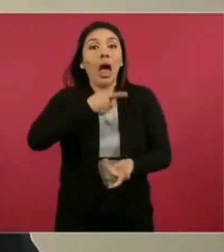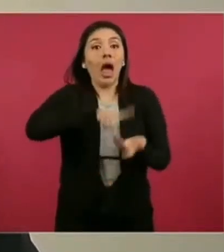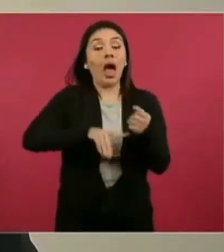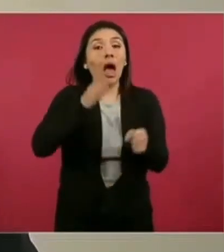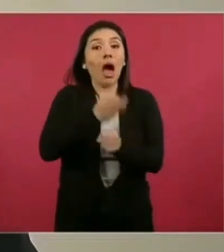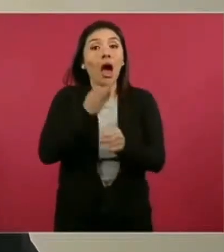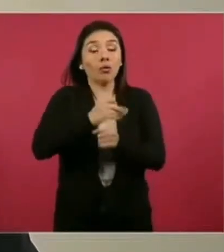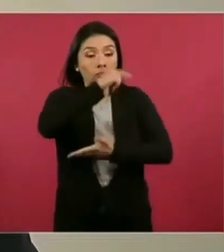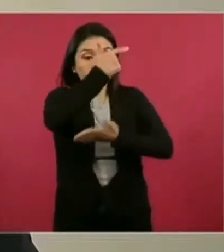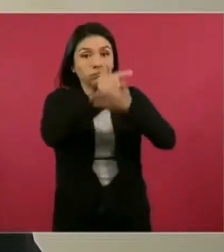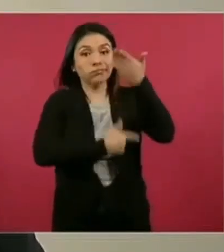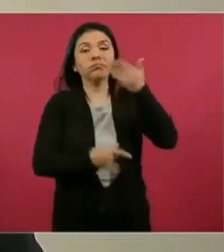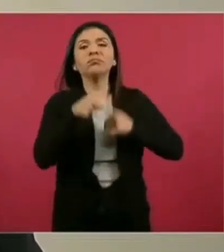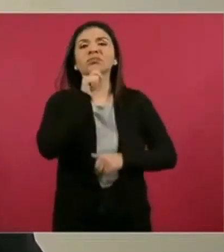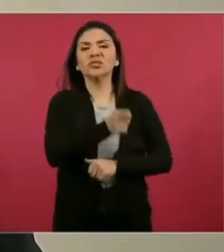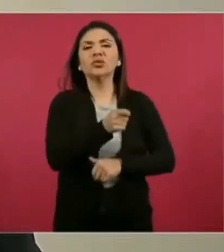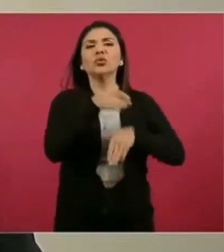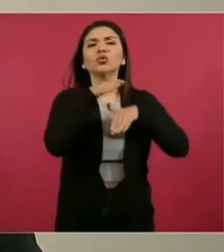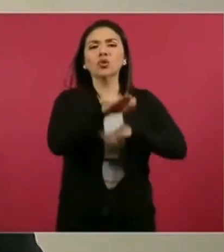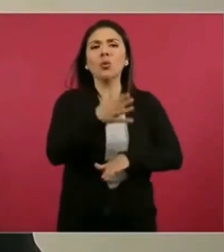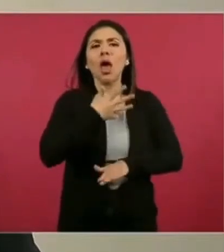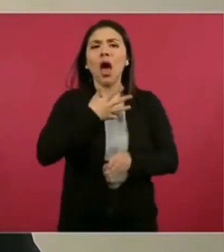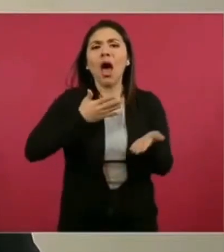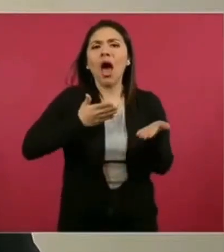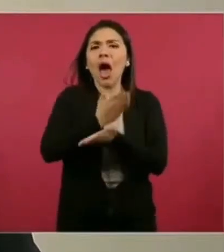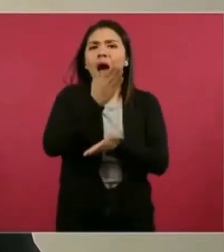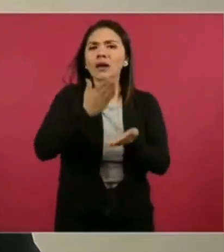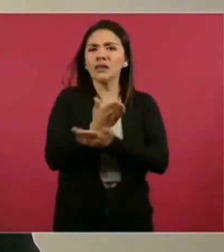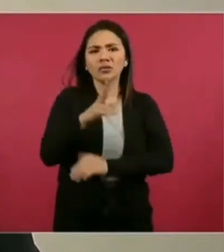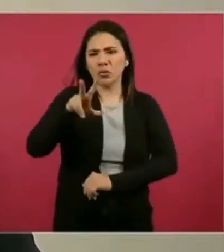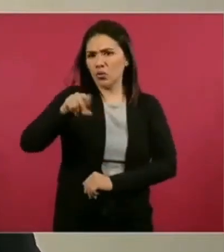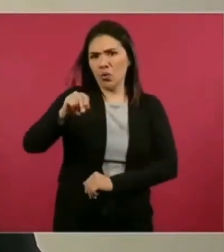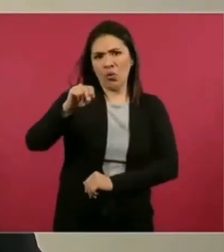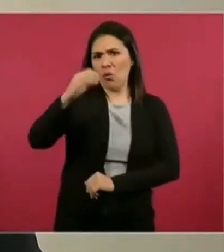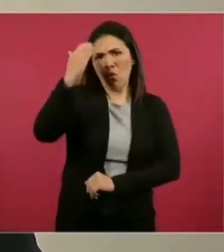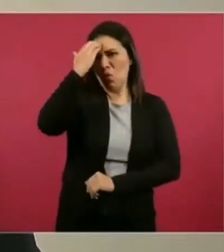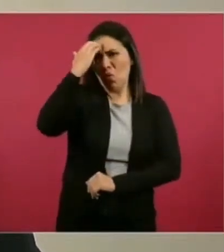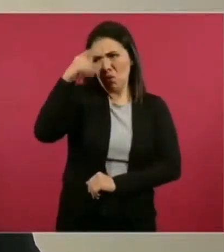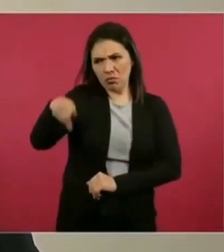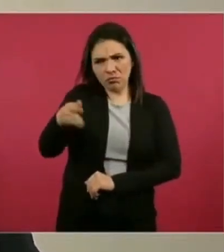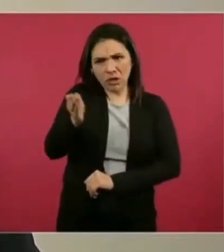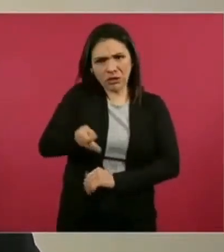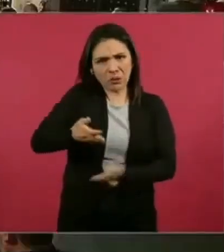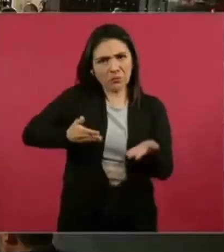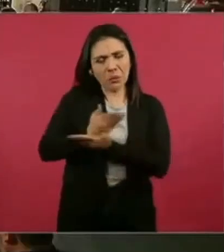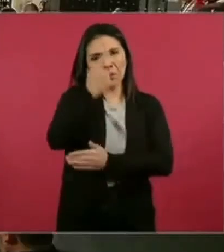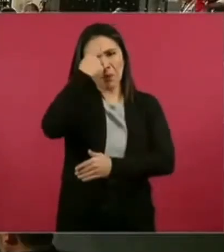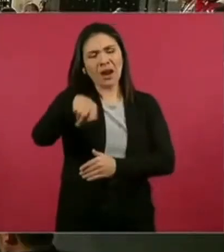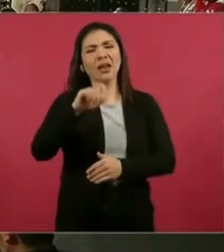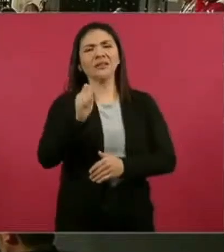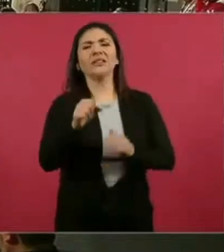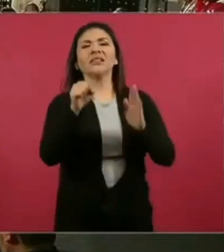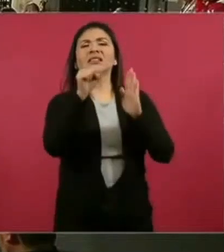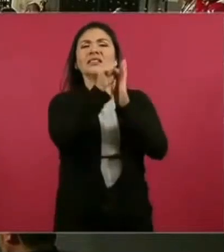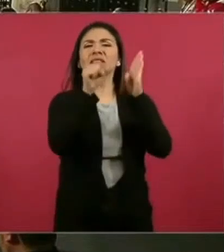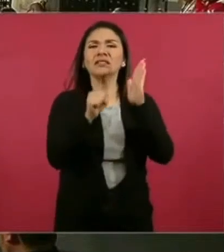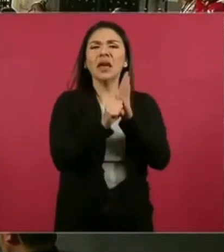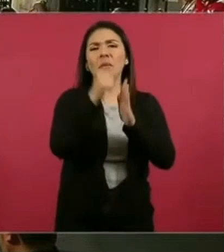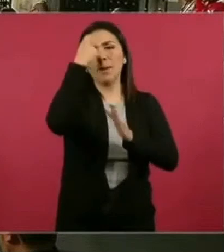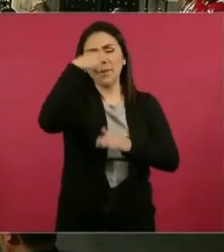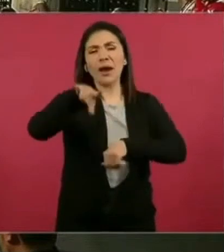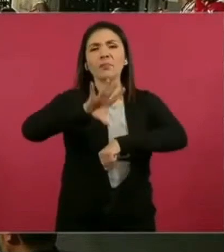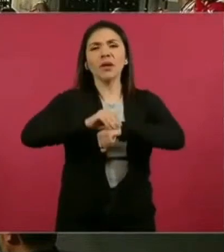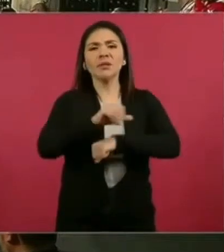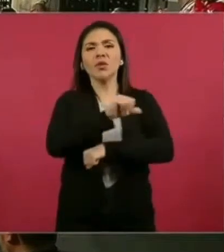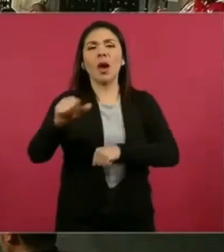al momento respecto al acceso no autorizado al sistema de acreditación de periodistas